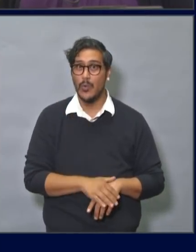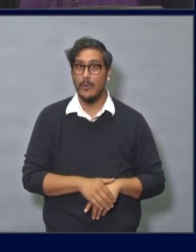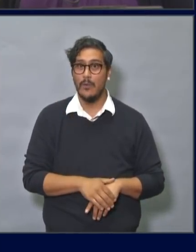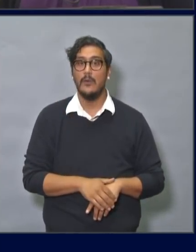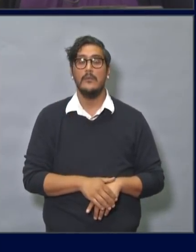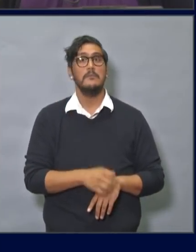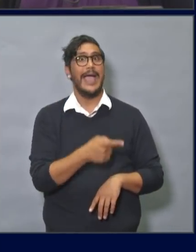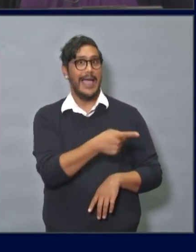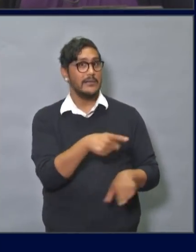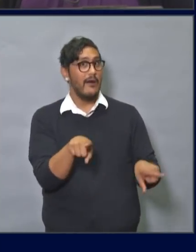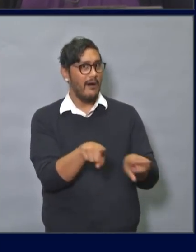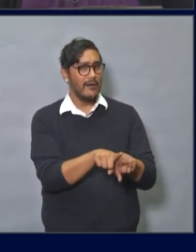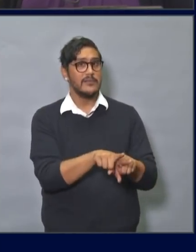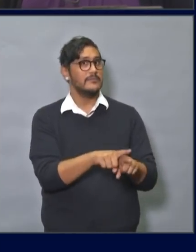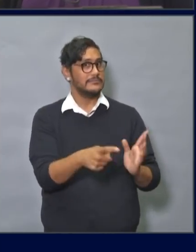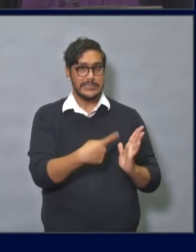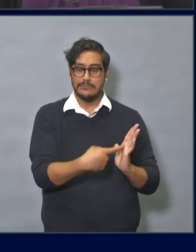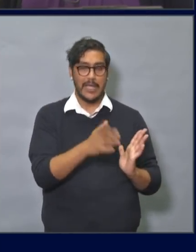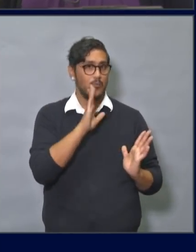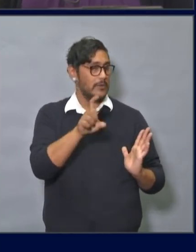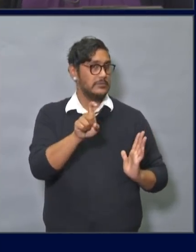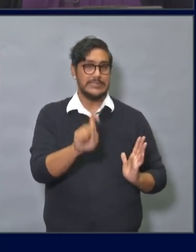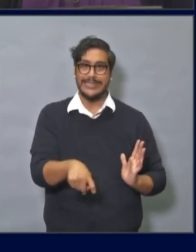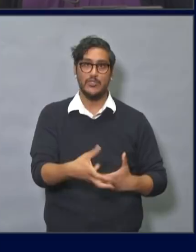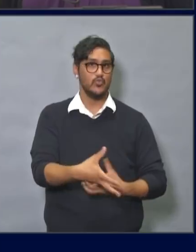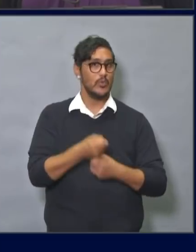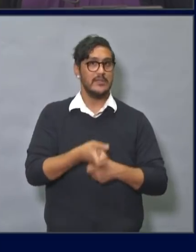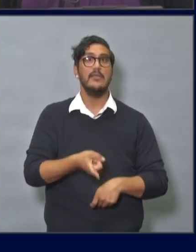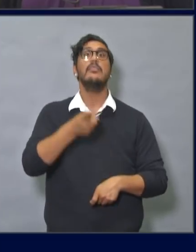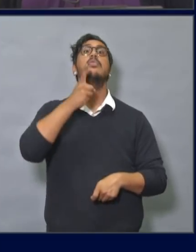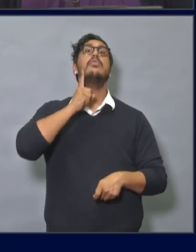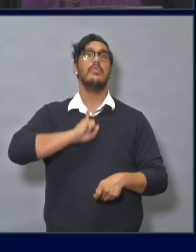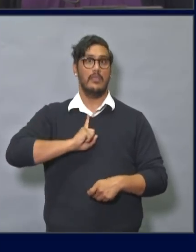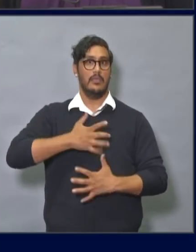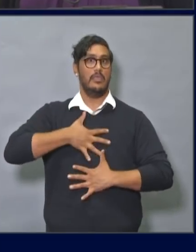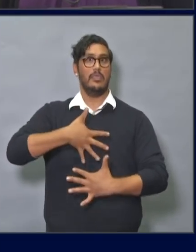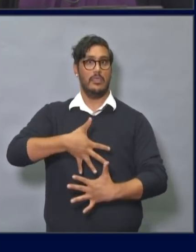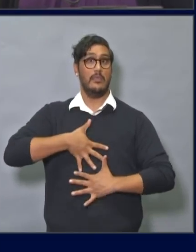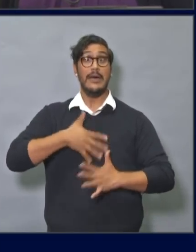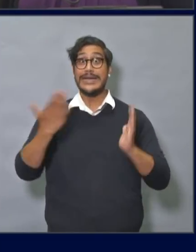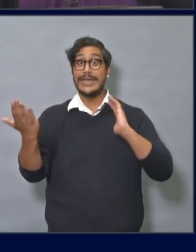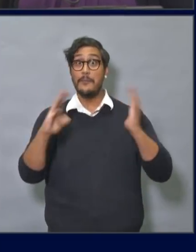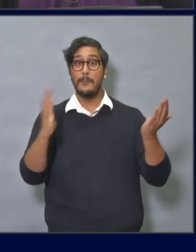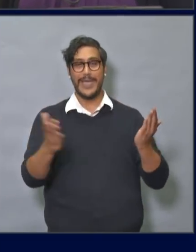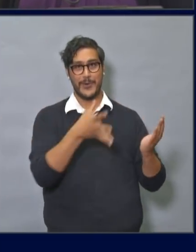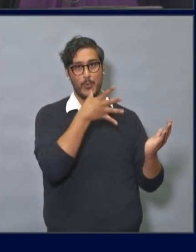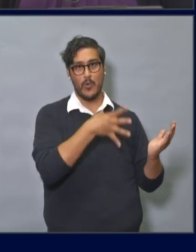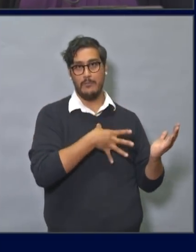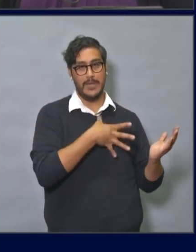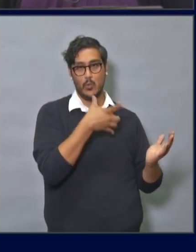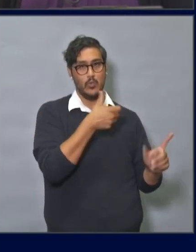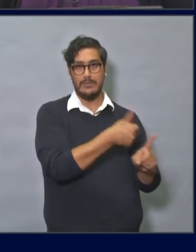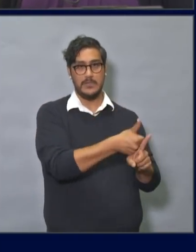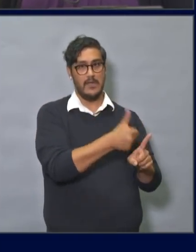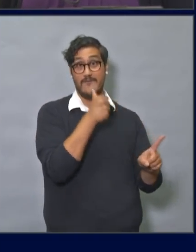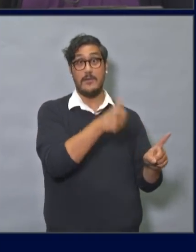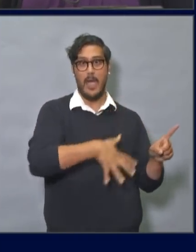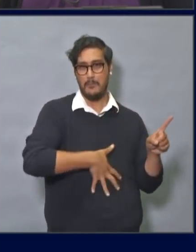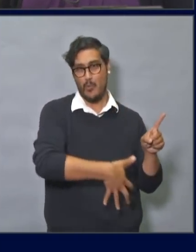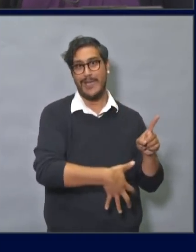de recibir ventilación mecánica en comparación con las mujeres no embarazadas. Next slide.